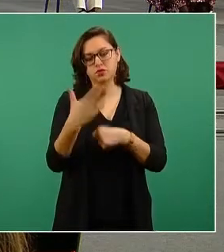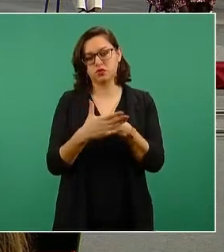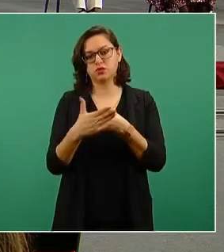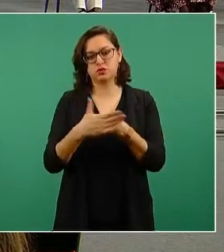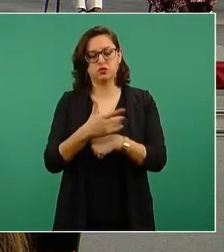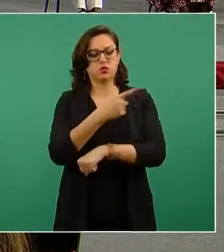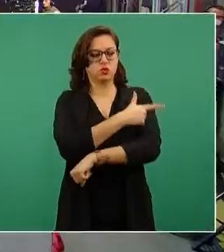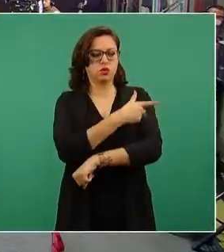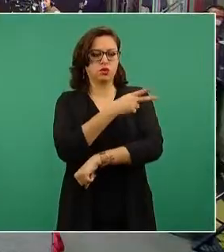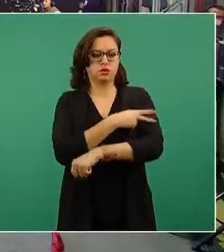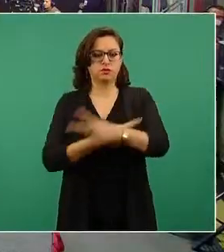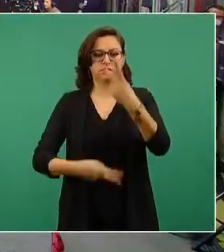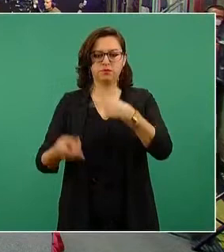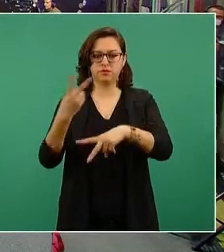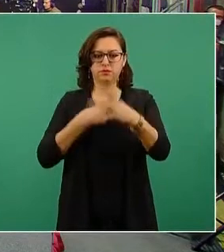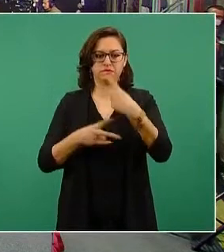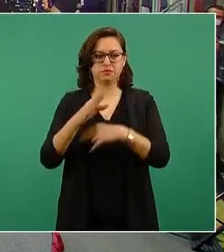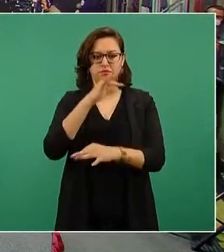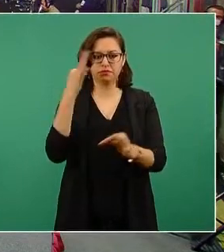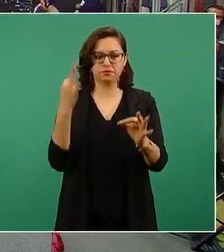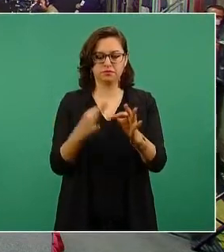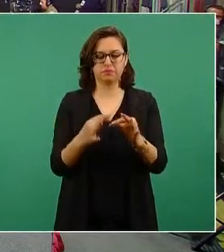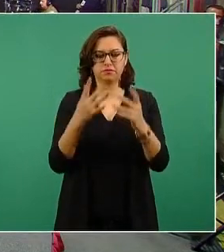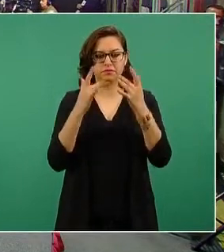señor presidente. Gracias por su atención.